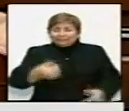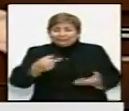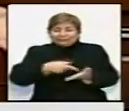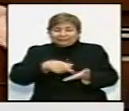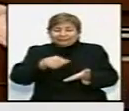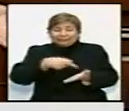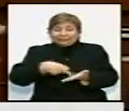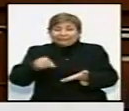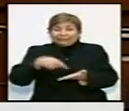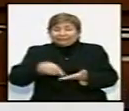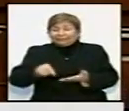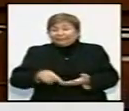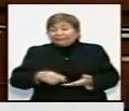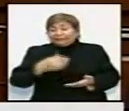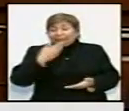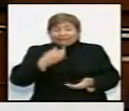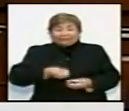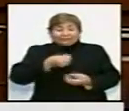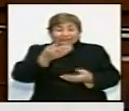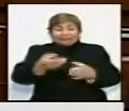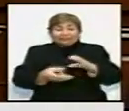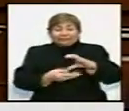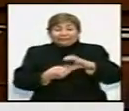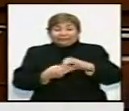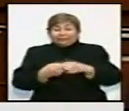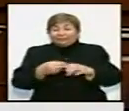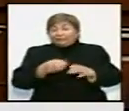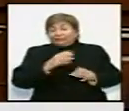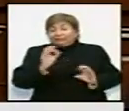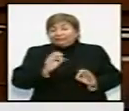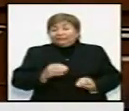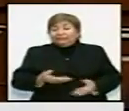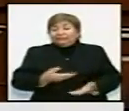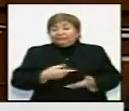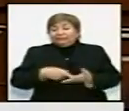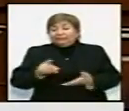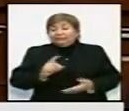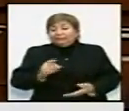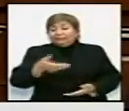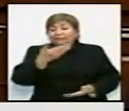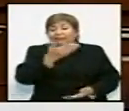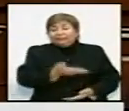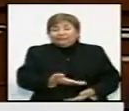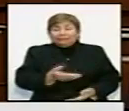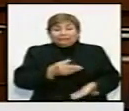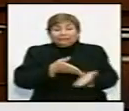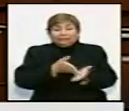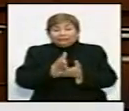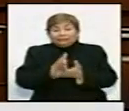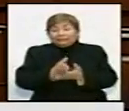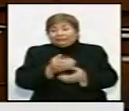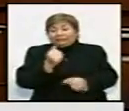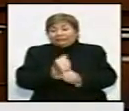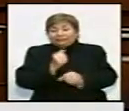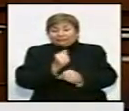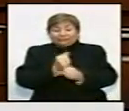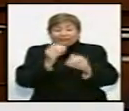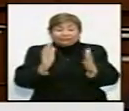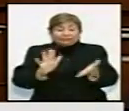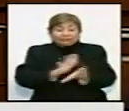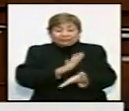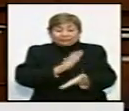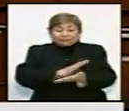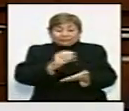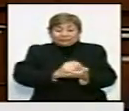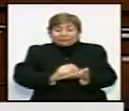orden y se la ha dado al ministro de Energía y Minas. Y si no se la ha dado al ministro de Energía y Minas, se la habrá dado directamente a los funcionarios que firman ese